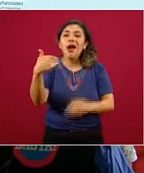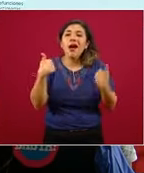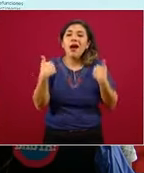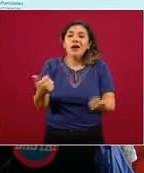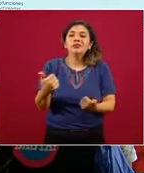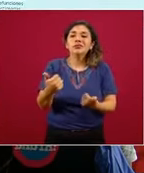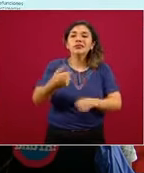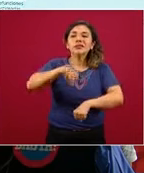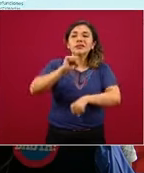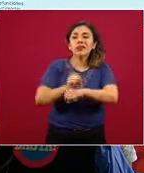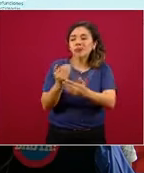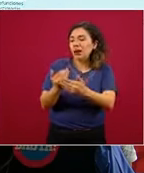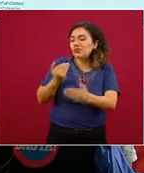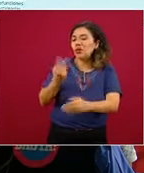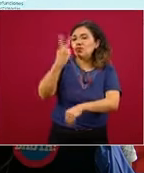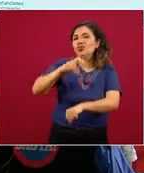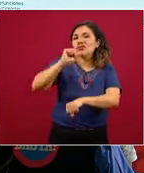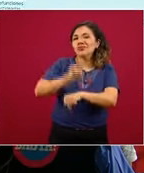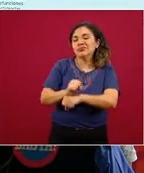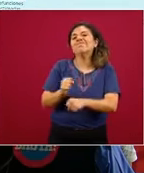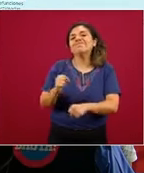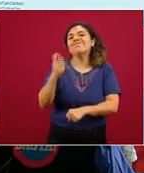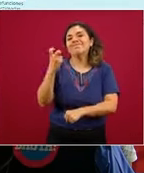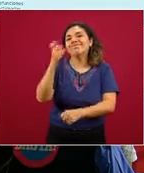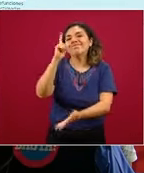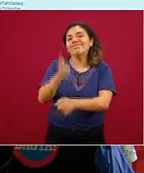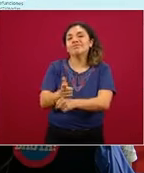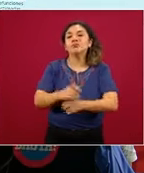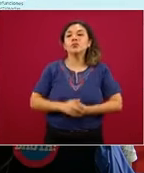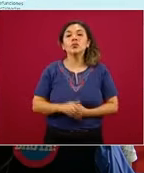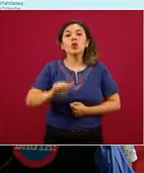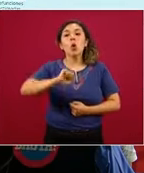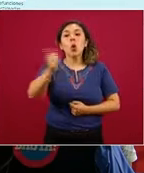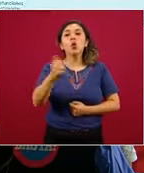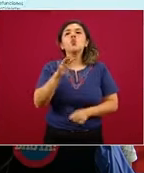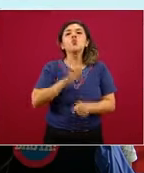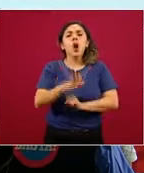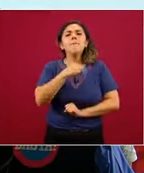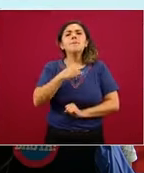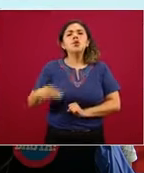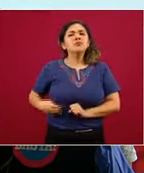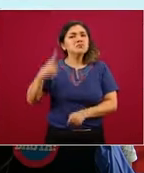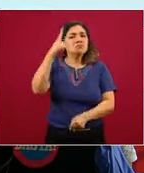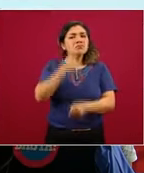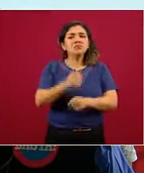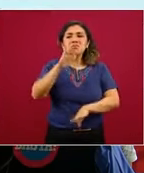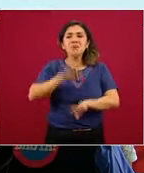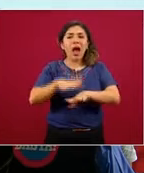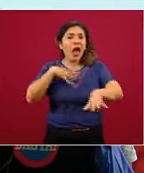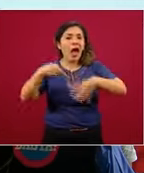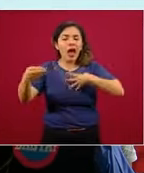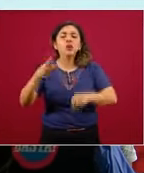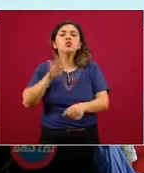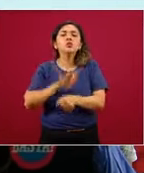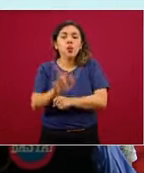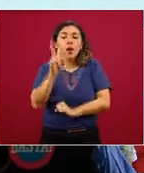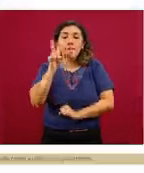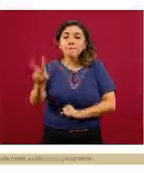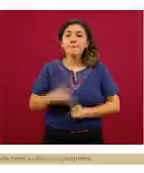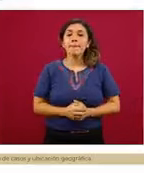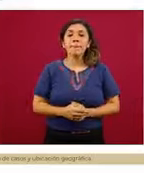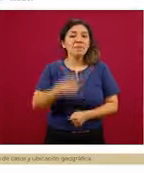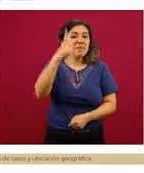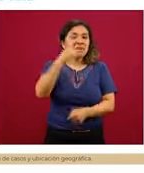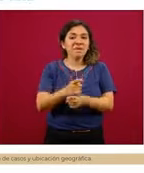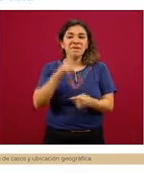en las últimas 2 semanas. Veamos los municipios que han contribuido de manera importante a esta situación.